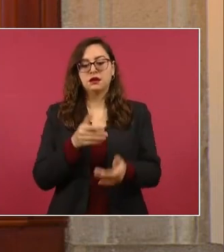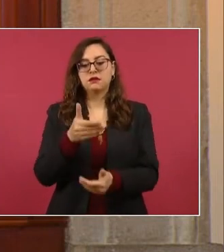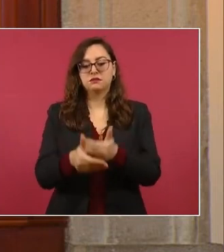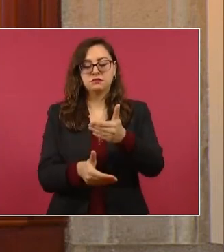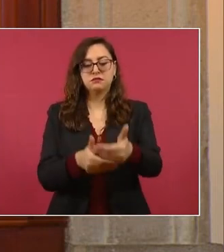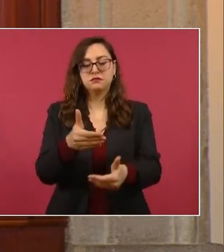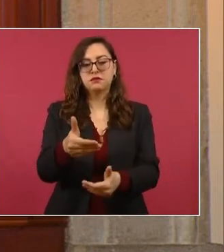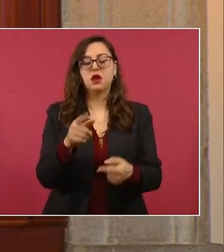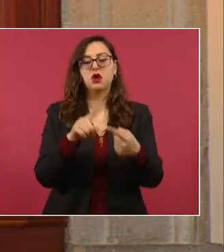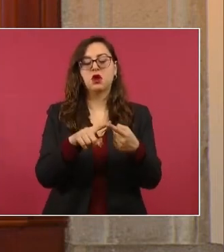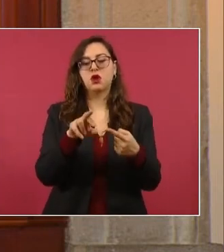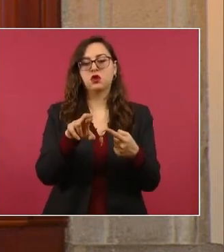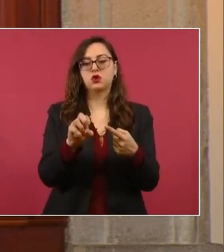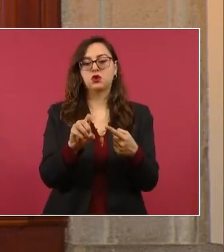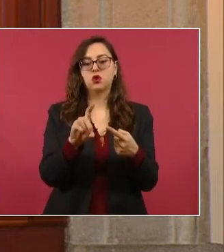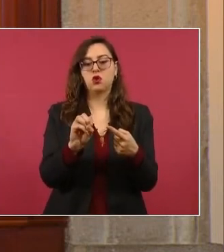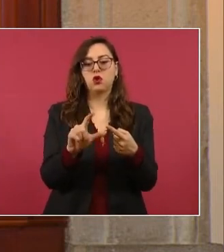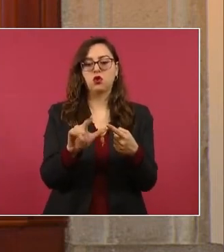y